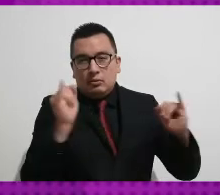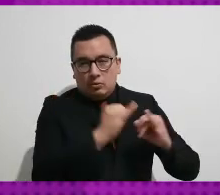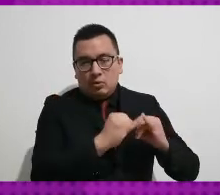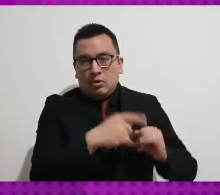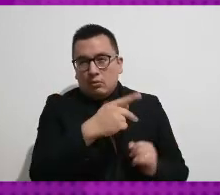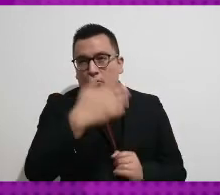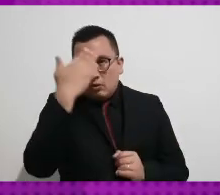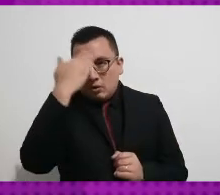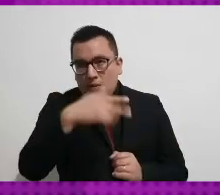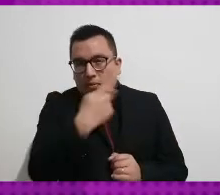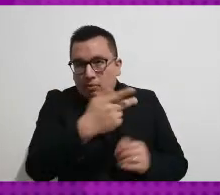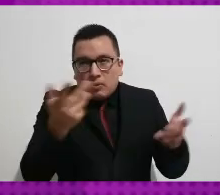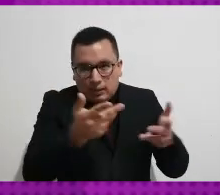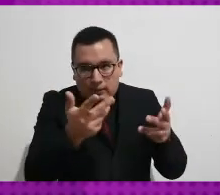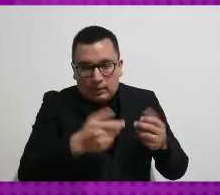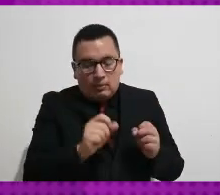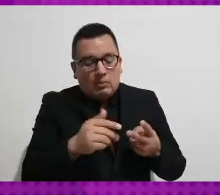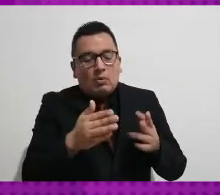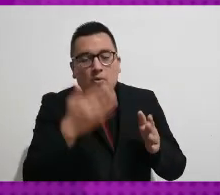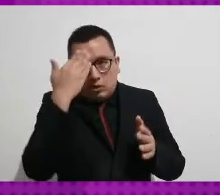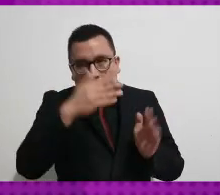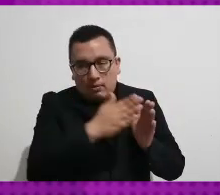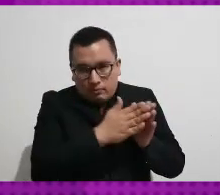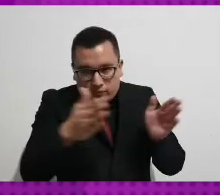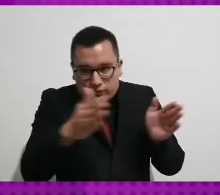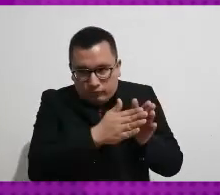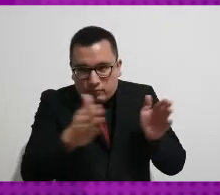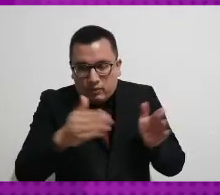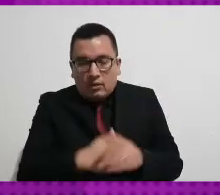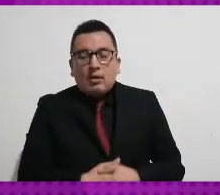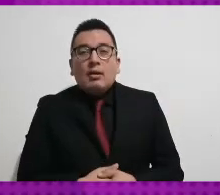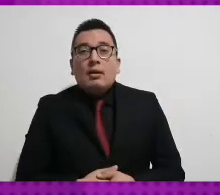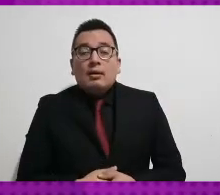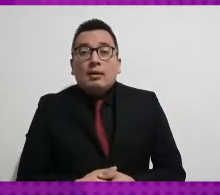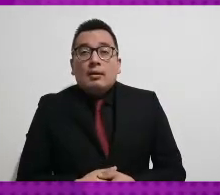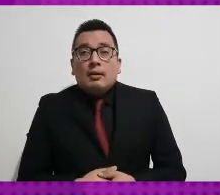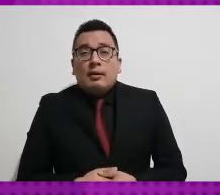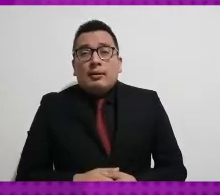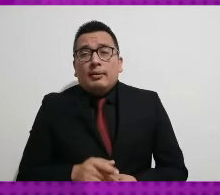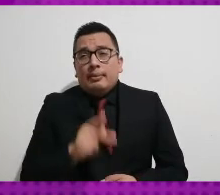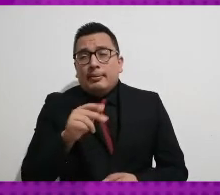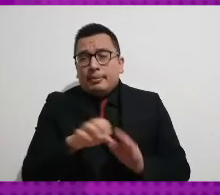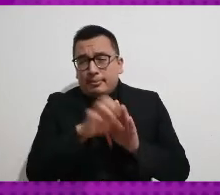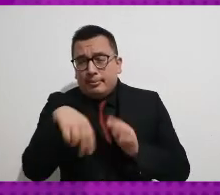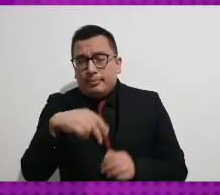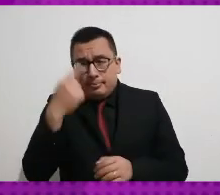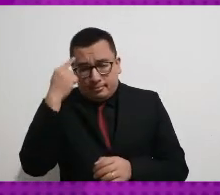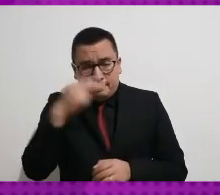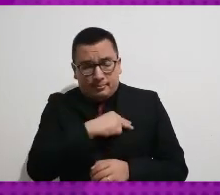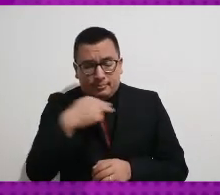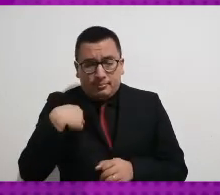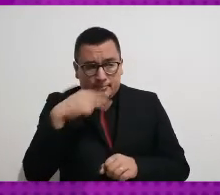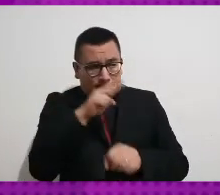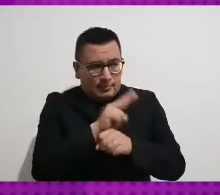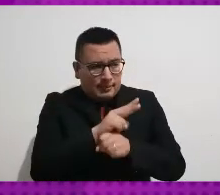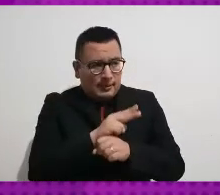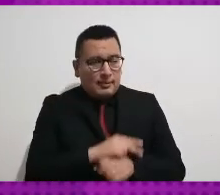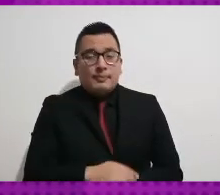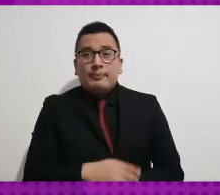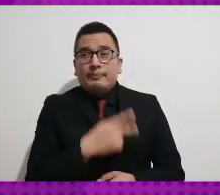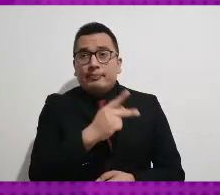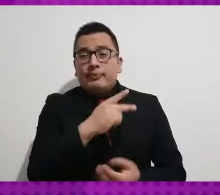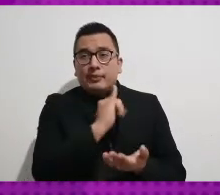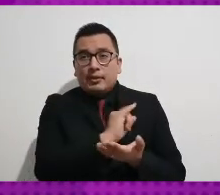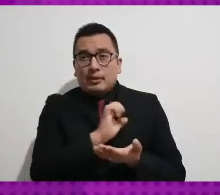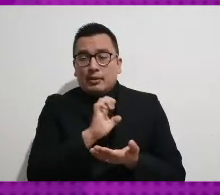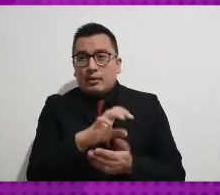etcétera. Y comentando sobre el aspecto de las auditorías, prácticamente, y bien lo dijo usted, el Instituto Electoral